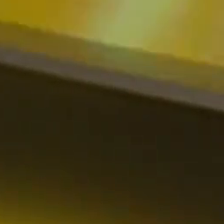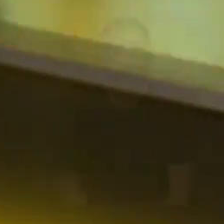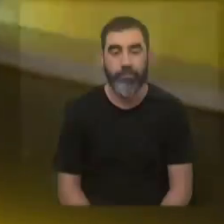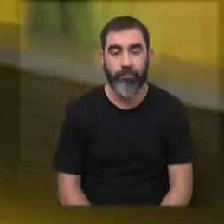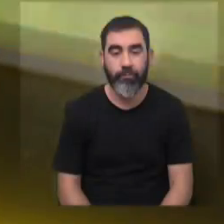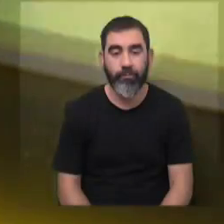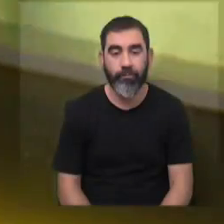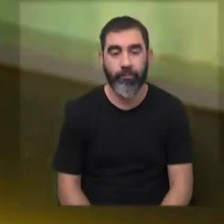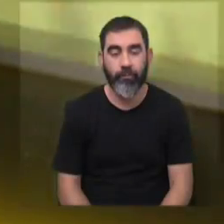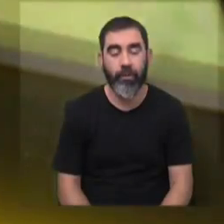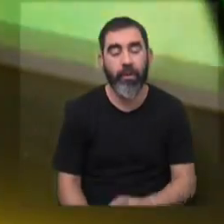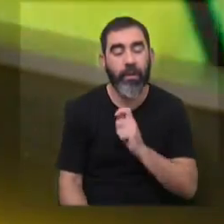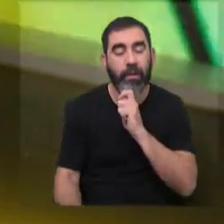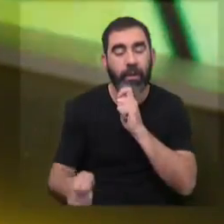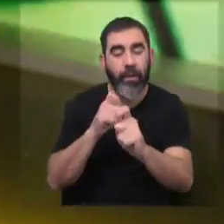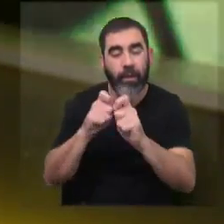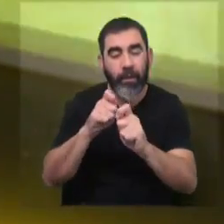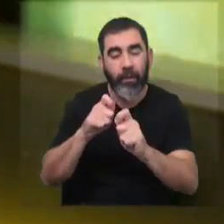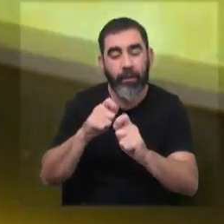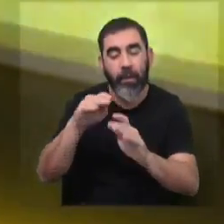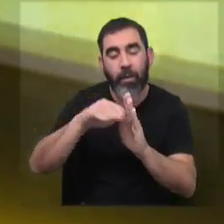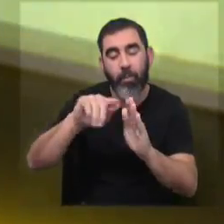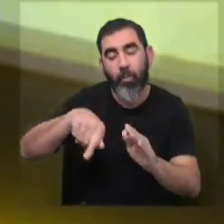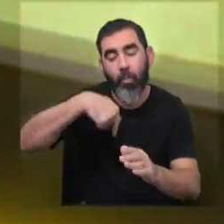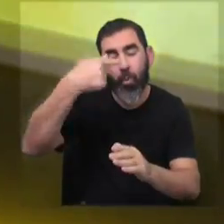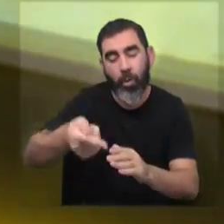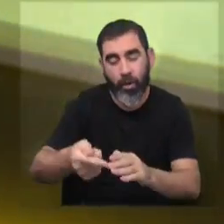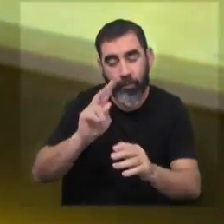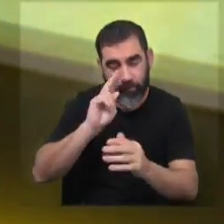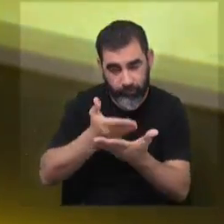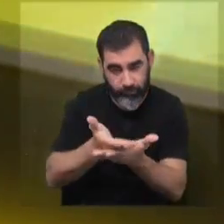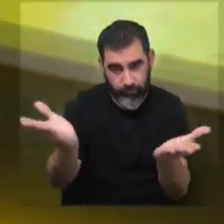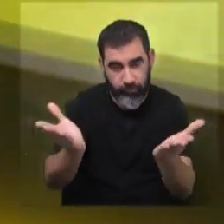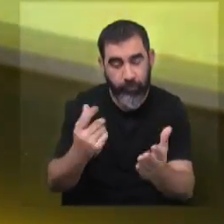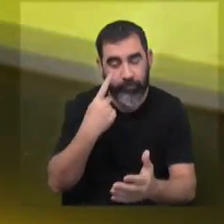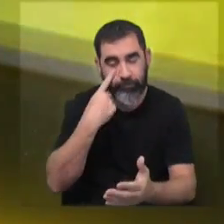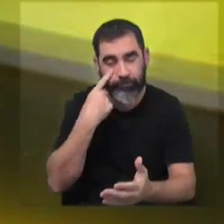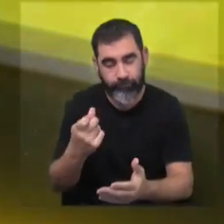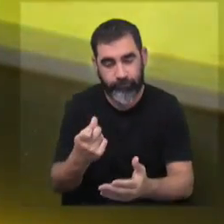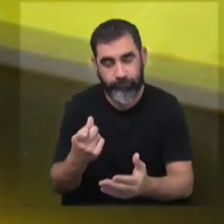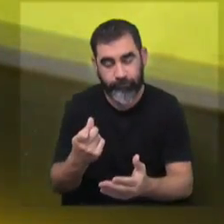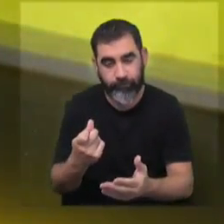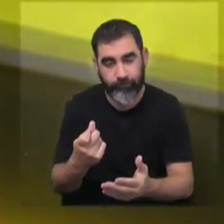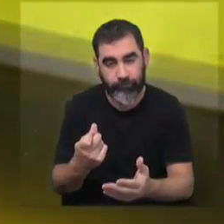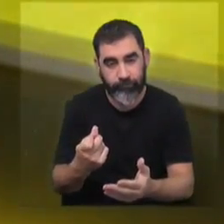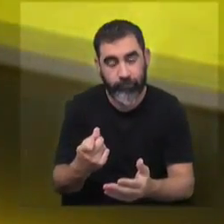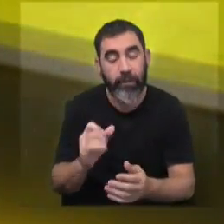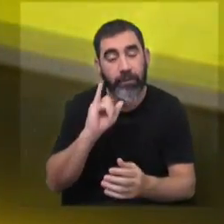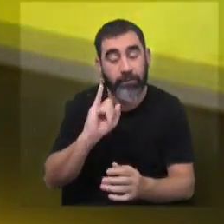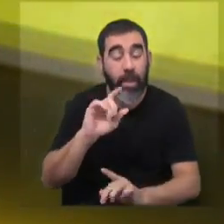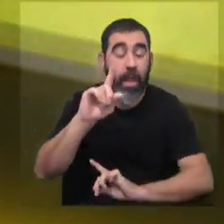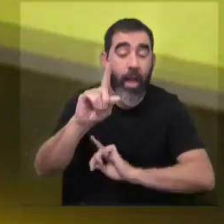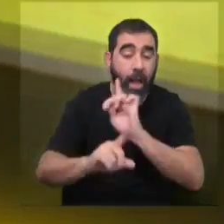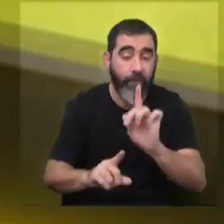En una nota que vamos a ver dentro de algunos programas, nos vamos a dar cuenta de que a pesar de que tal vez sea